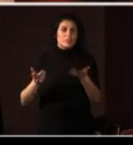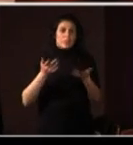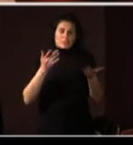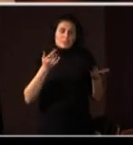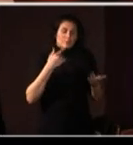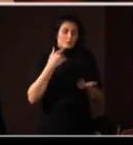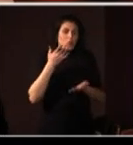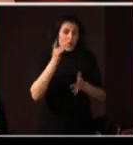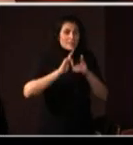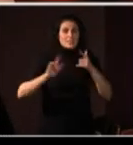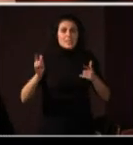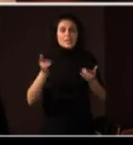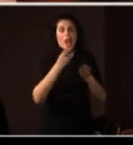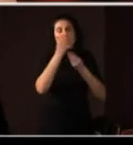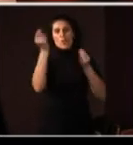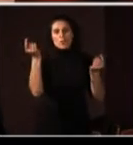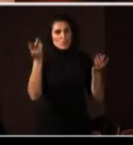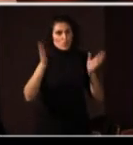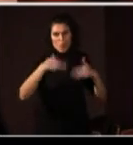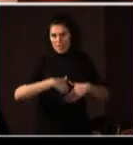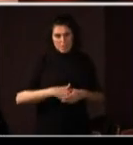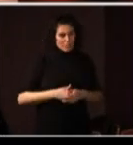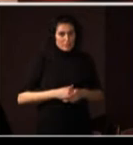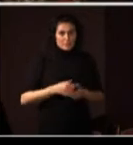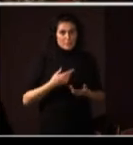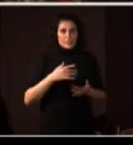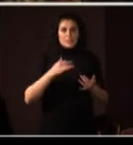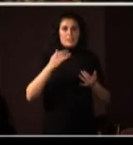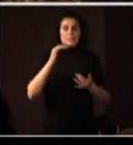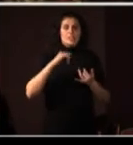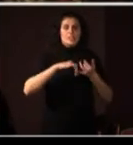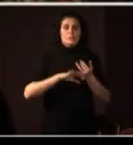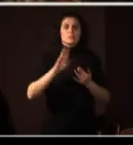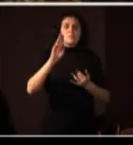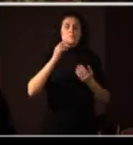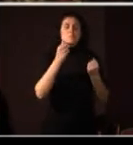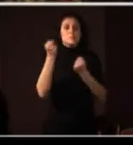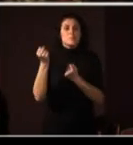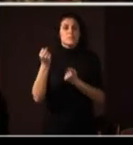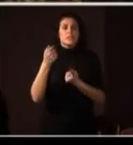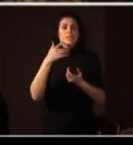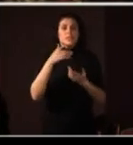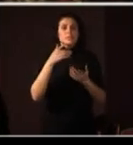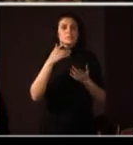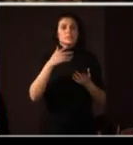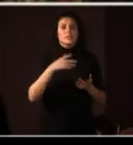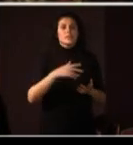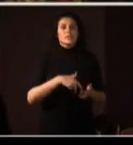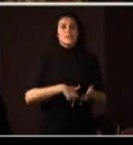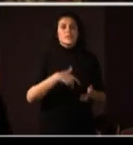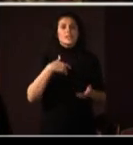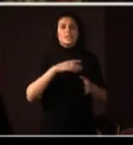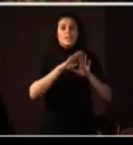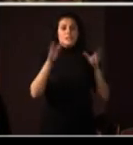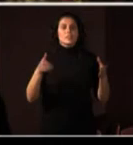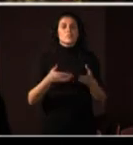no siempre hace el olvido. Esposa, pilar y apoyo del primer y único general del Cuerpo de